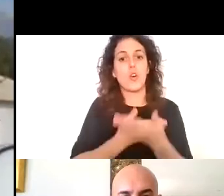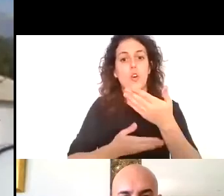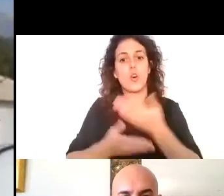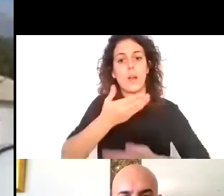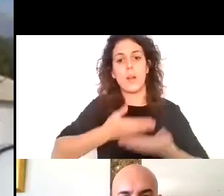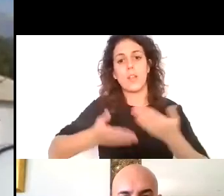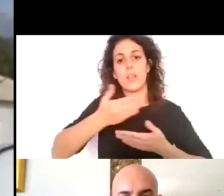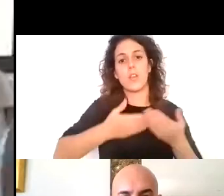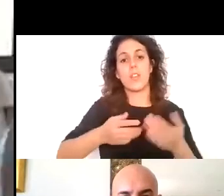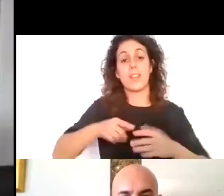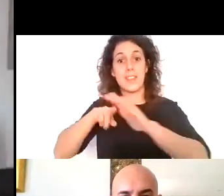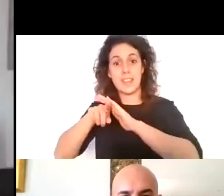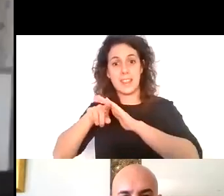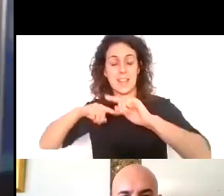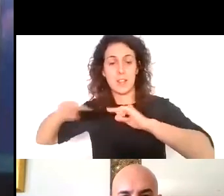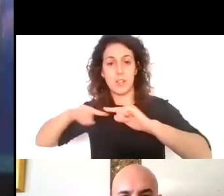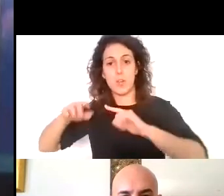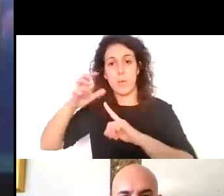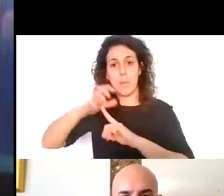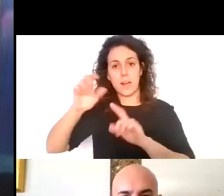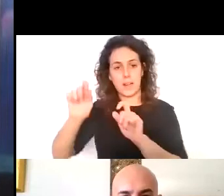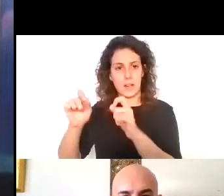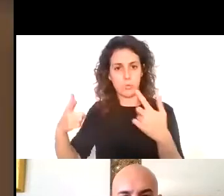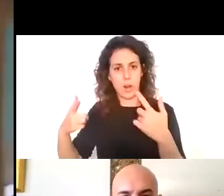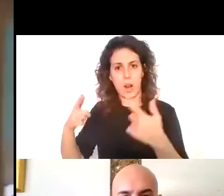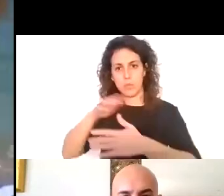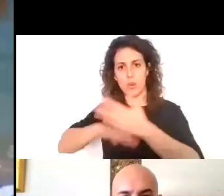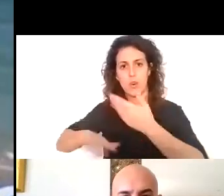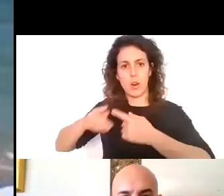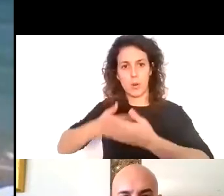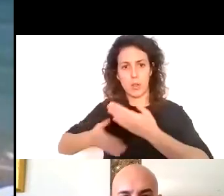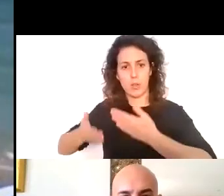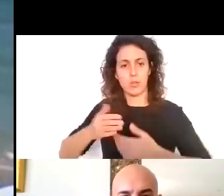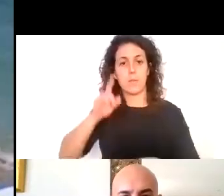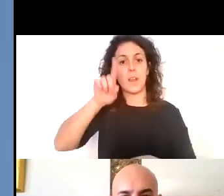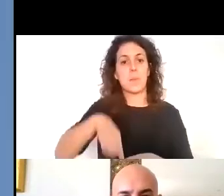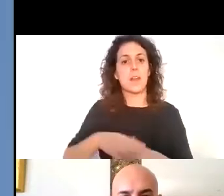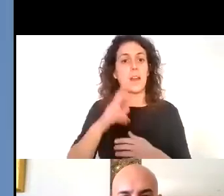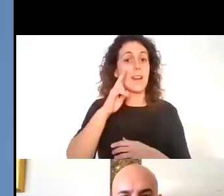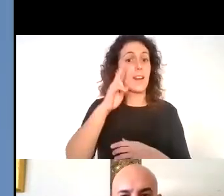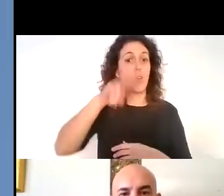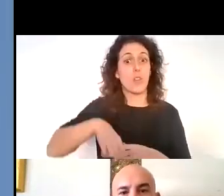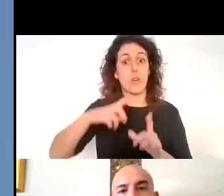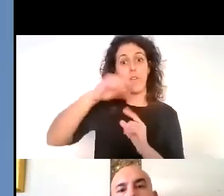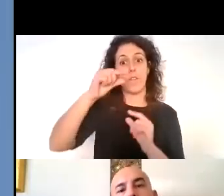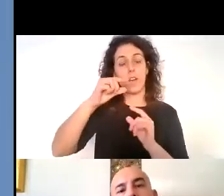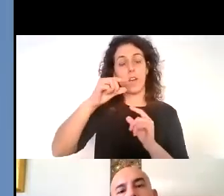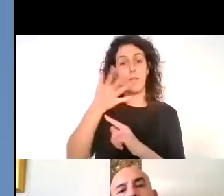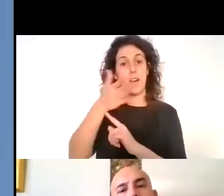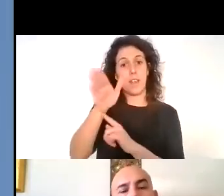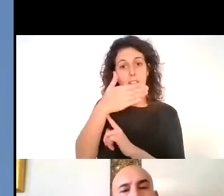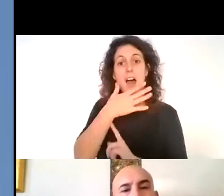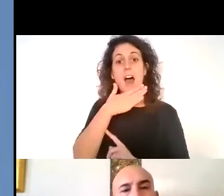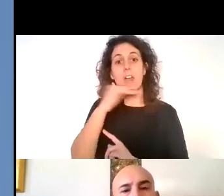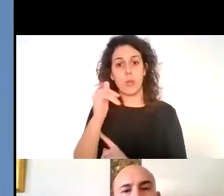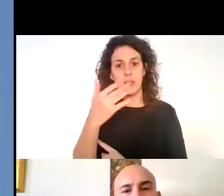Parque Natural Serra Gelada. Una dinámica reconocida con 5 banderas azules. La